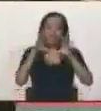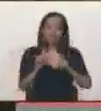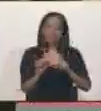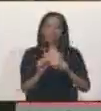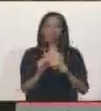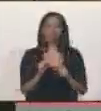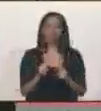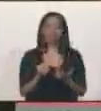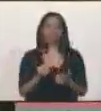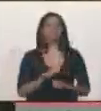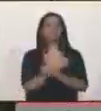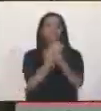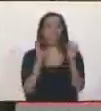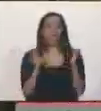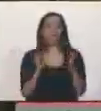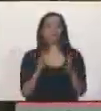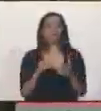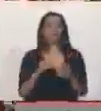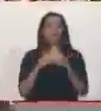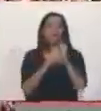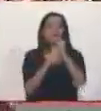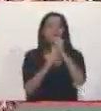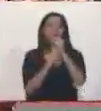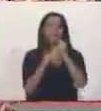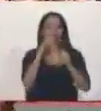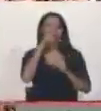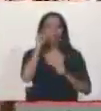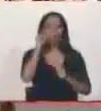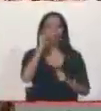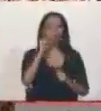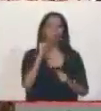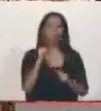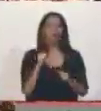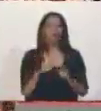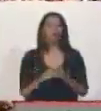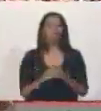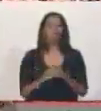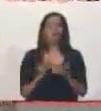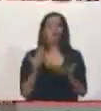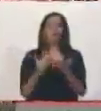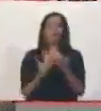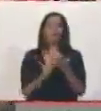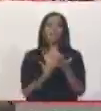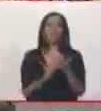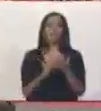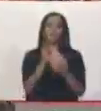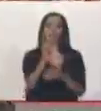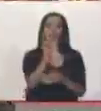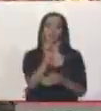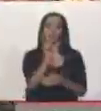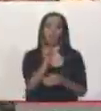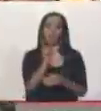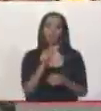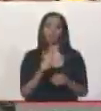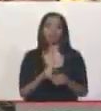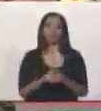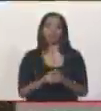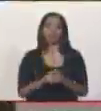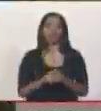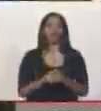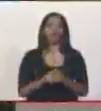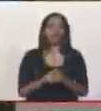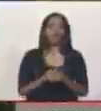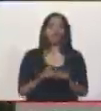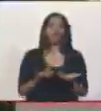lugar a duda, al lado del líder Nicolás Maduro, bajo la tutela del Partido Socialista Unido de Venezuela, con la conducción